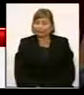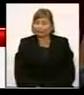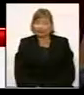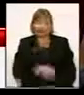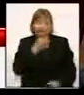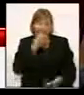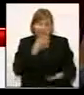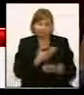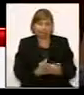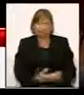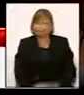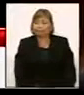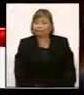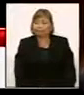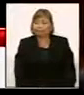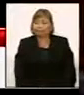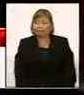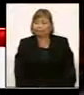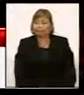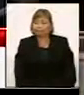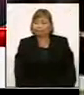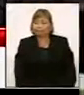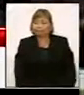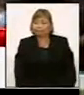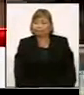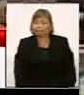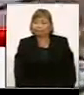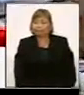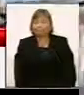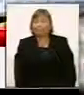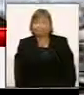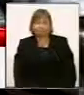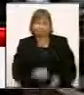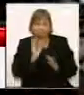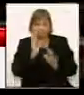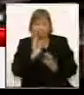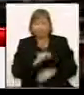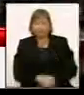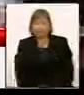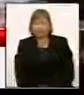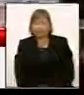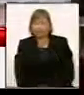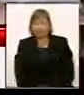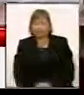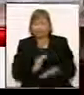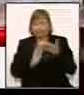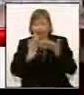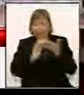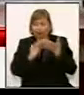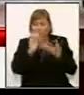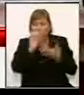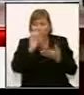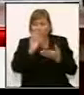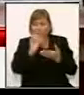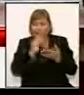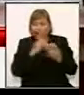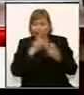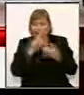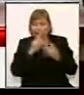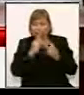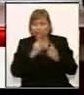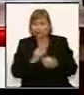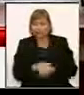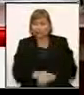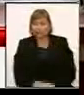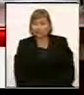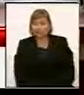Bien. Quiero empezar con algo que va a dar. Ya, un momentito, por favor. Discúlpeme, un momentito, vamos a, quiero hacerle una pregunta.